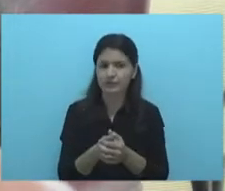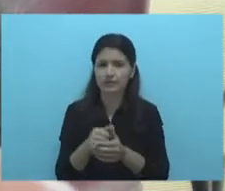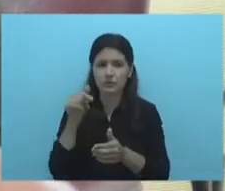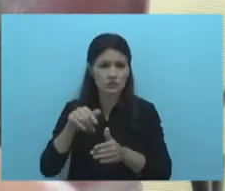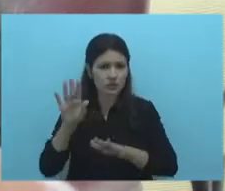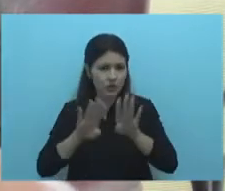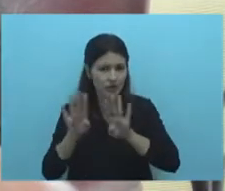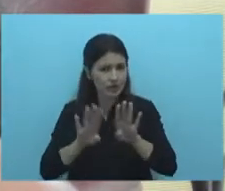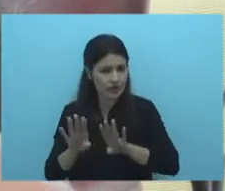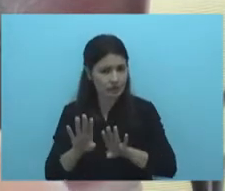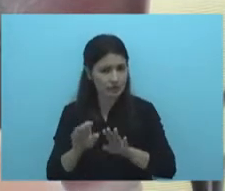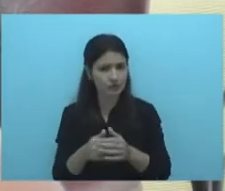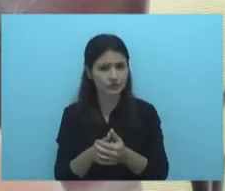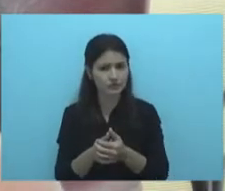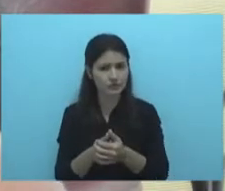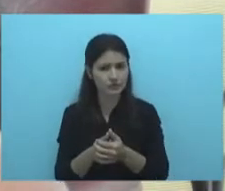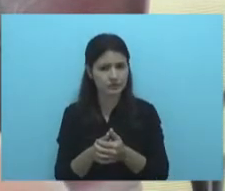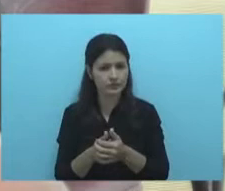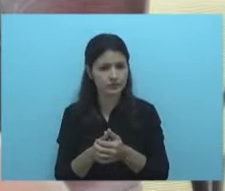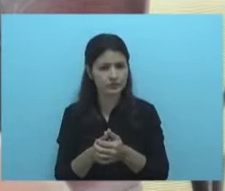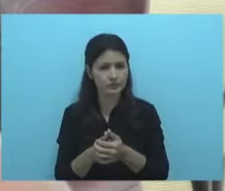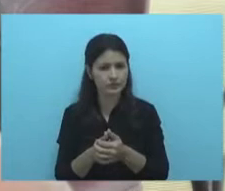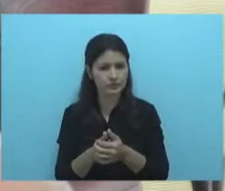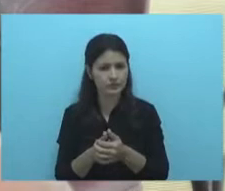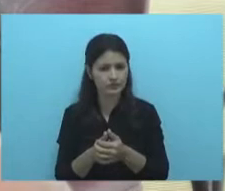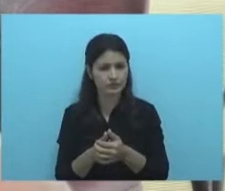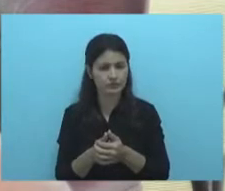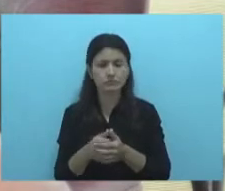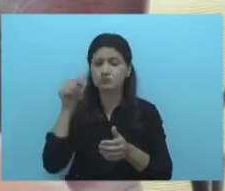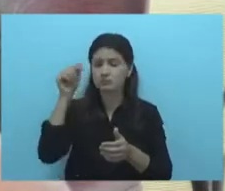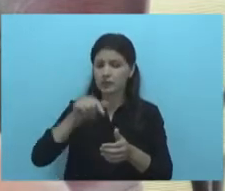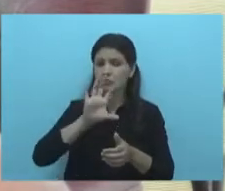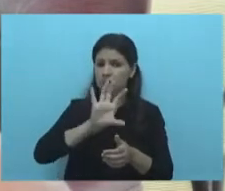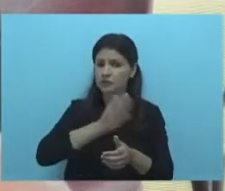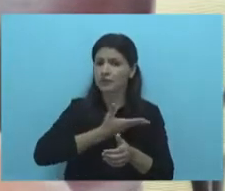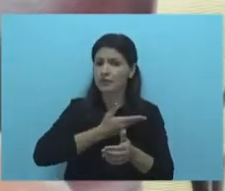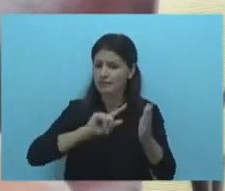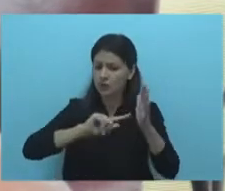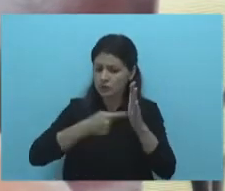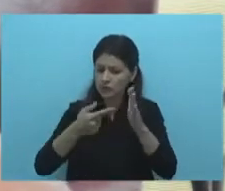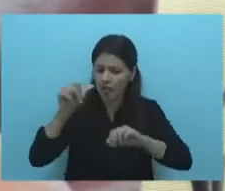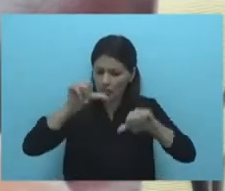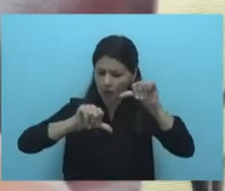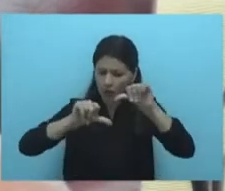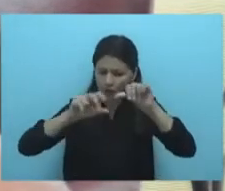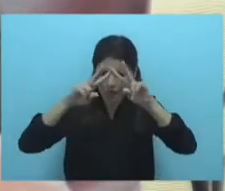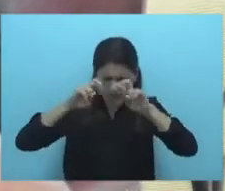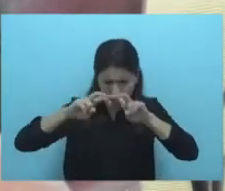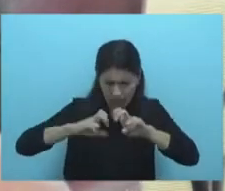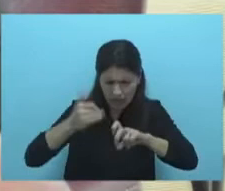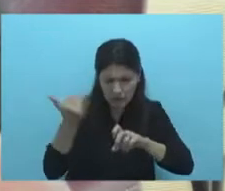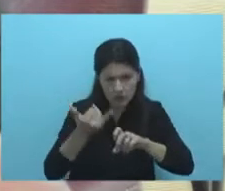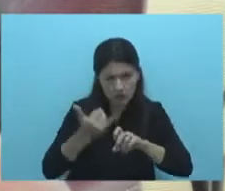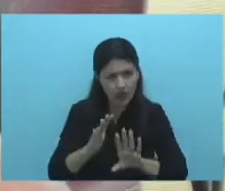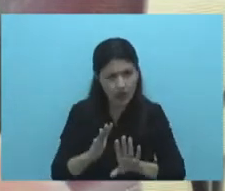laboratorio provincial. Y tiene un centro de investigación y desarrollo de cannabis medicinal de la provincia de Santa Fe. En este